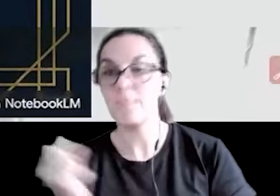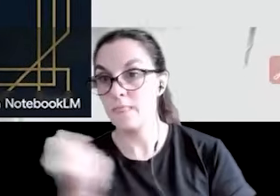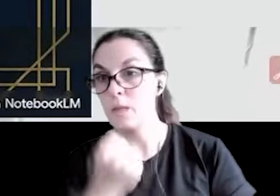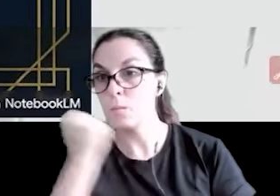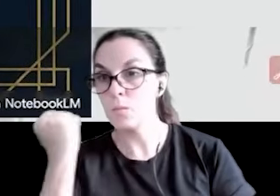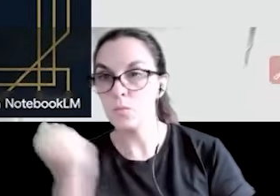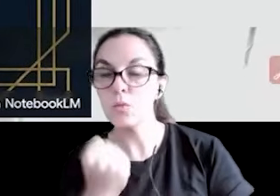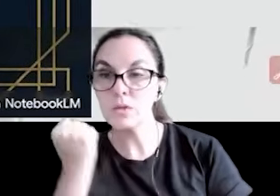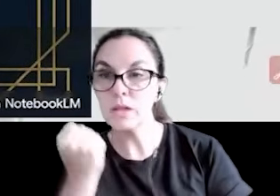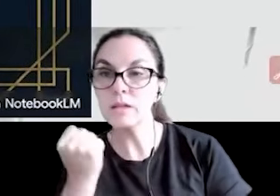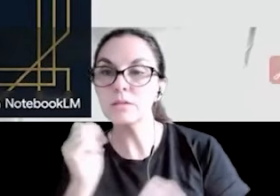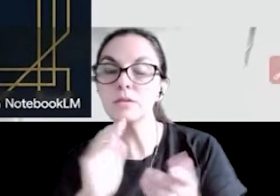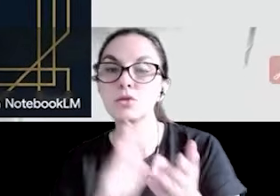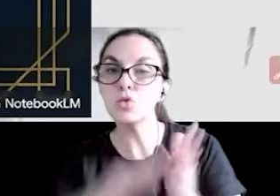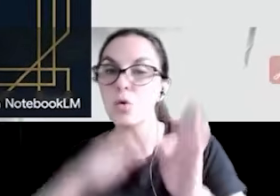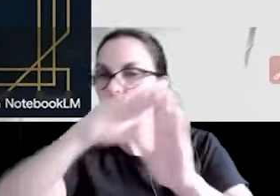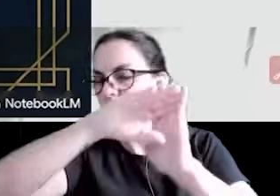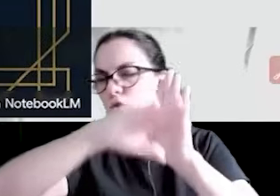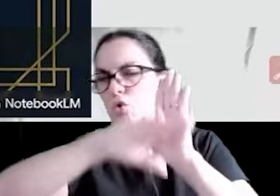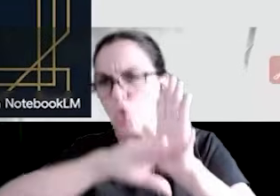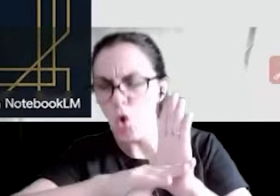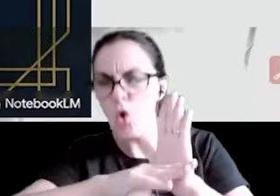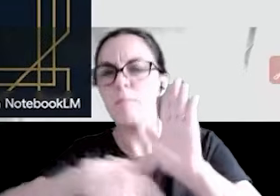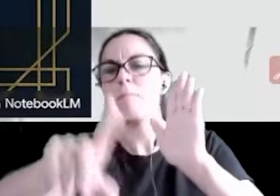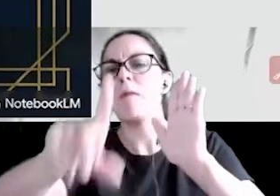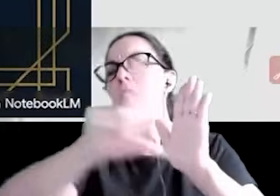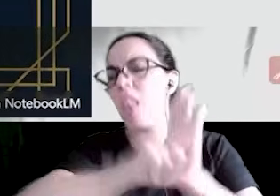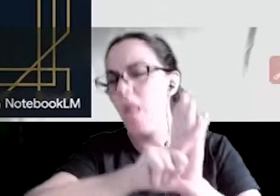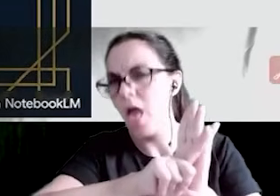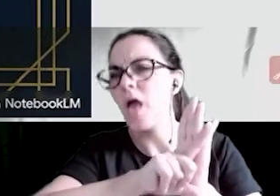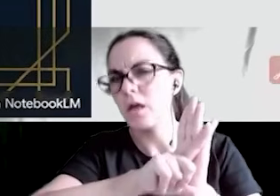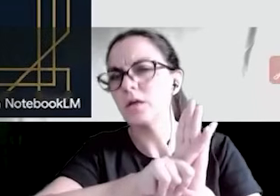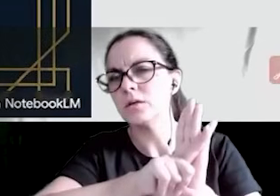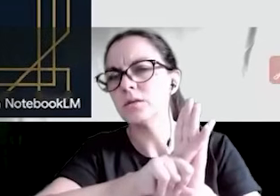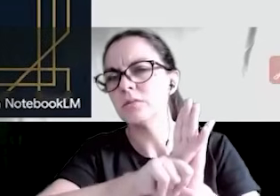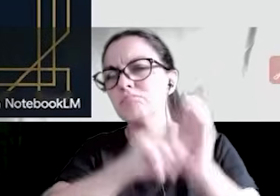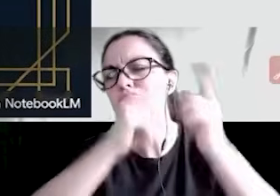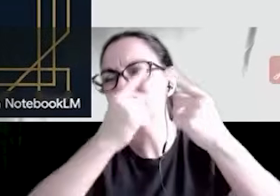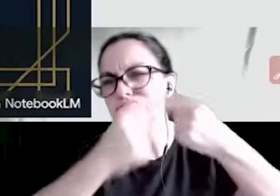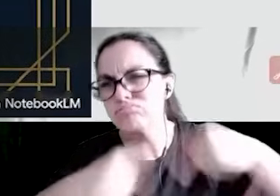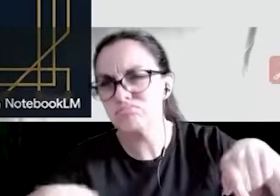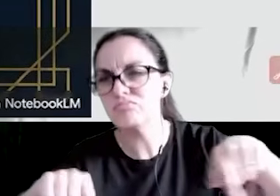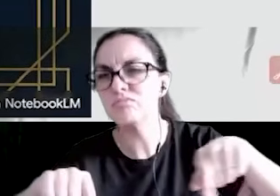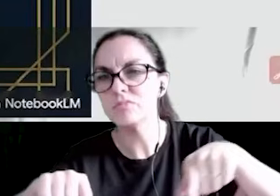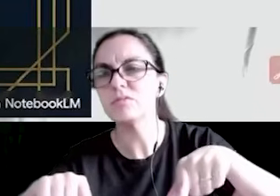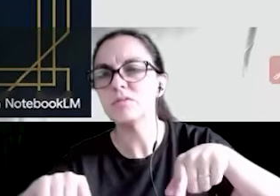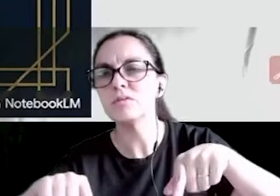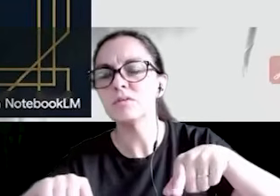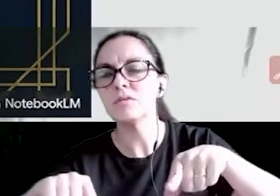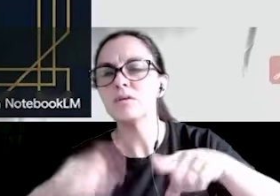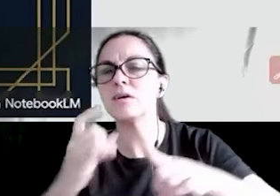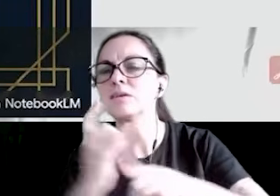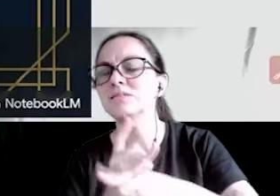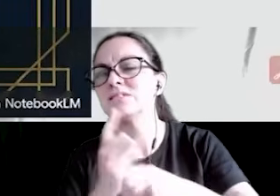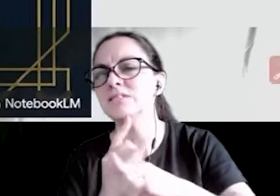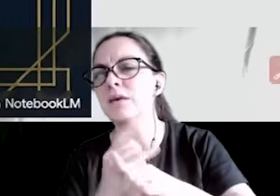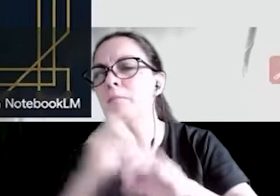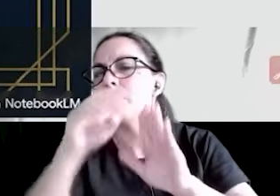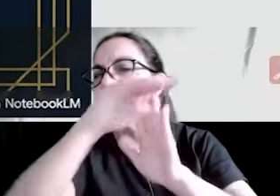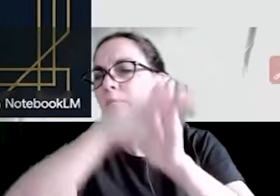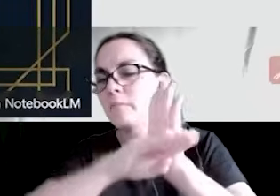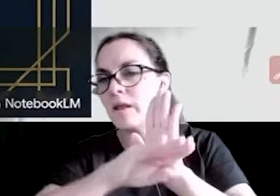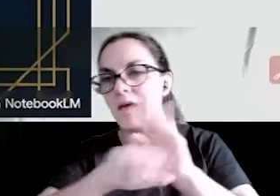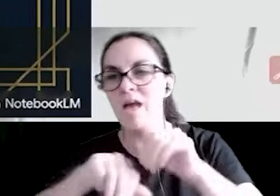este compendio normativo y esta ley que denominamos de inocencia fiscal, en todo momento se favorece la actitud